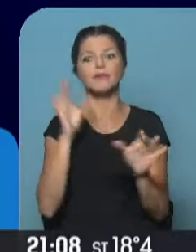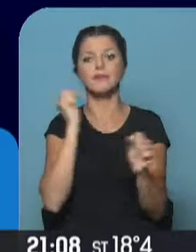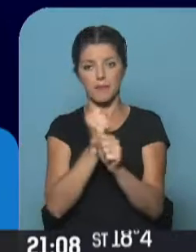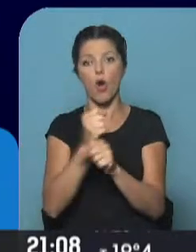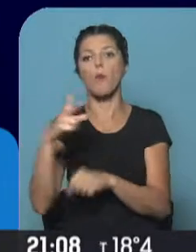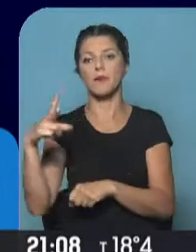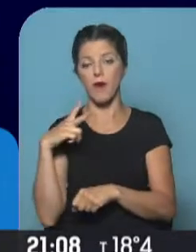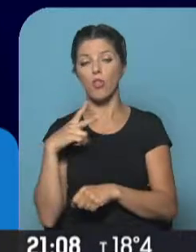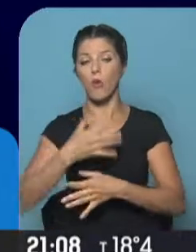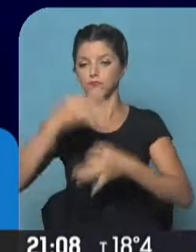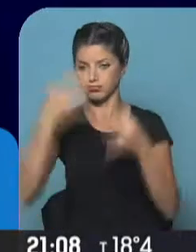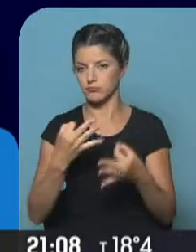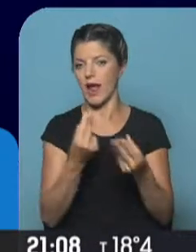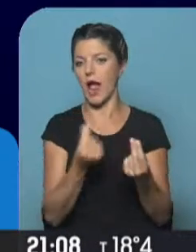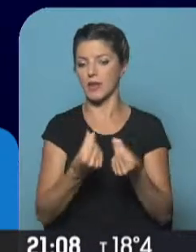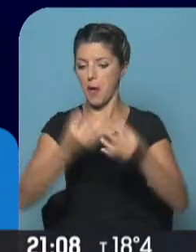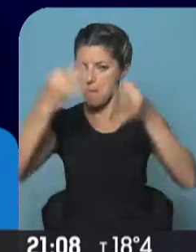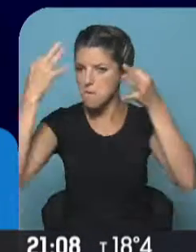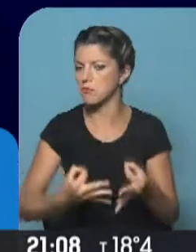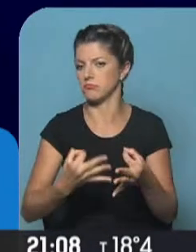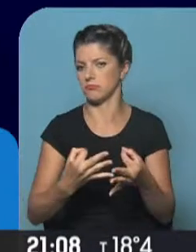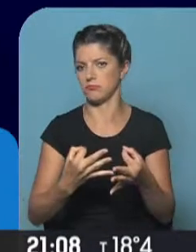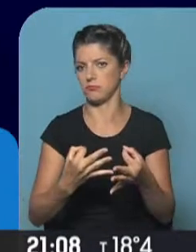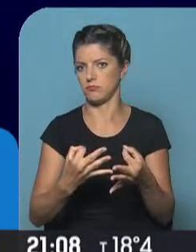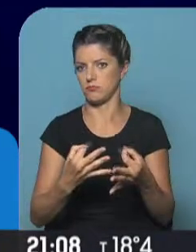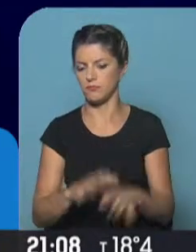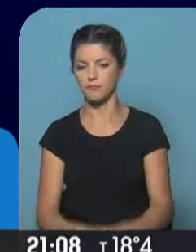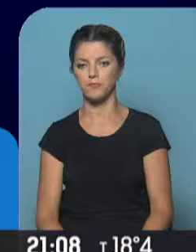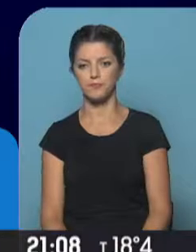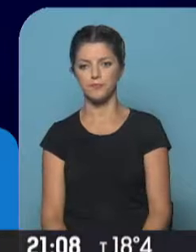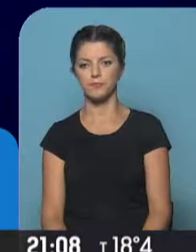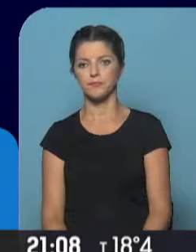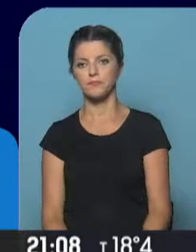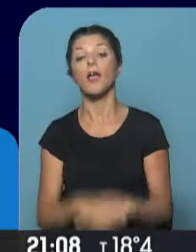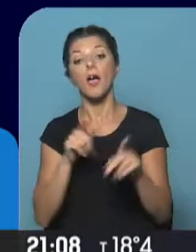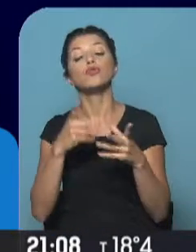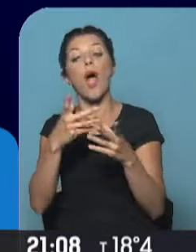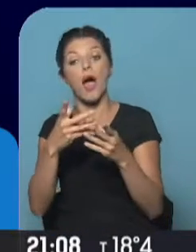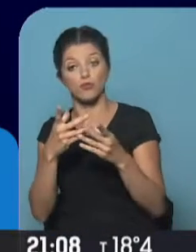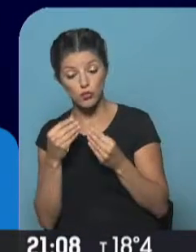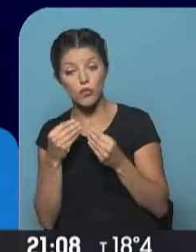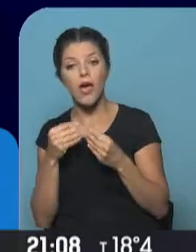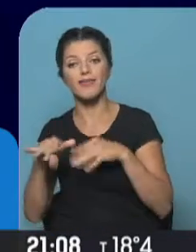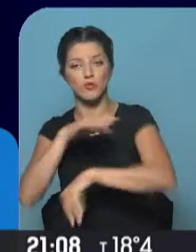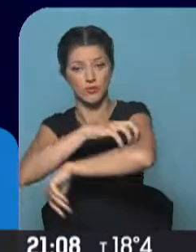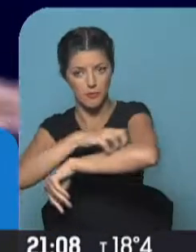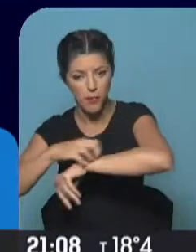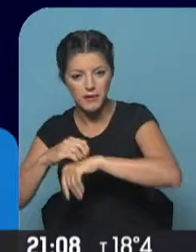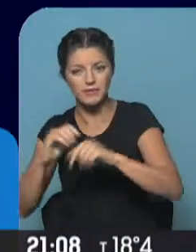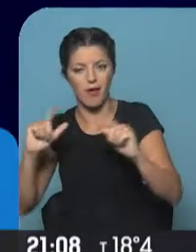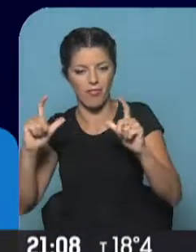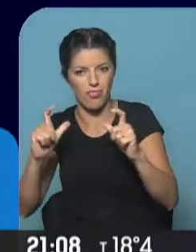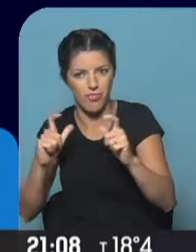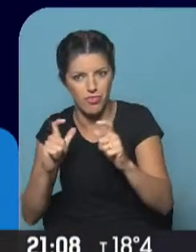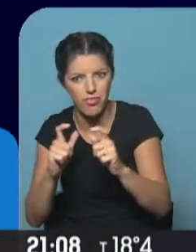de calidad, que no solo sacará a los argentinos de la pobreza y a la clase media le permitirá